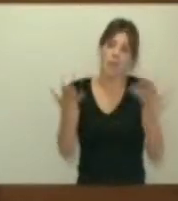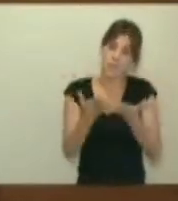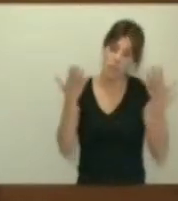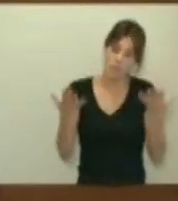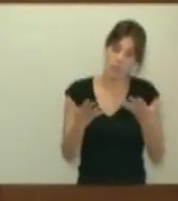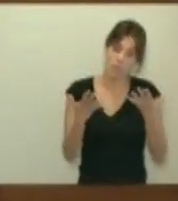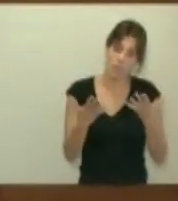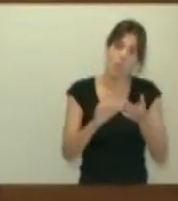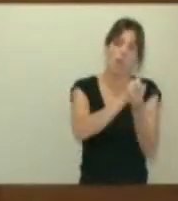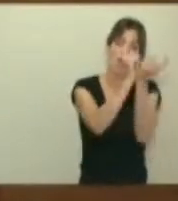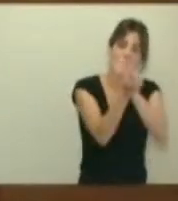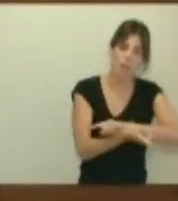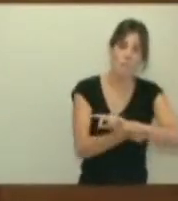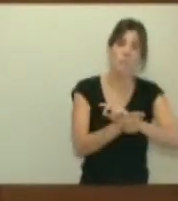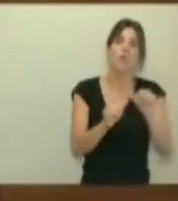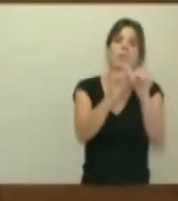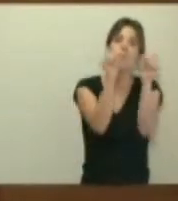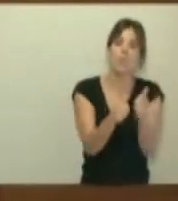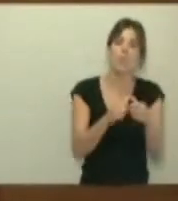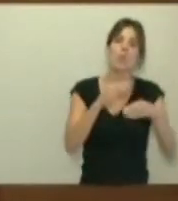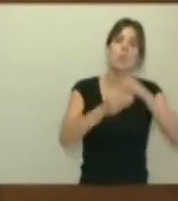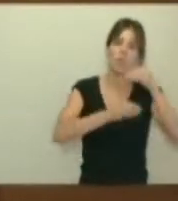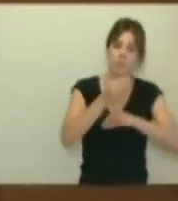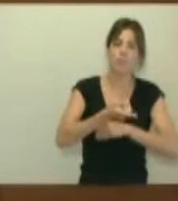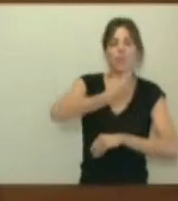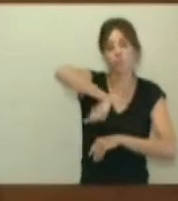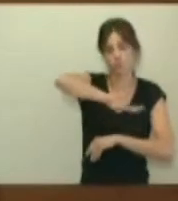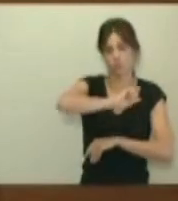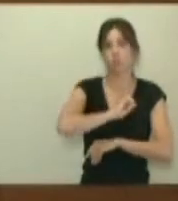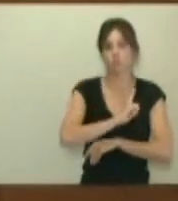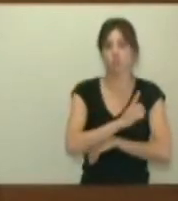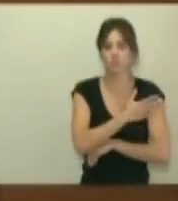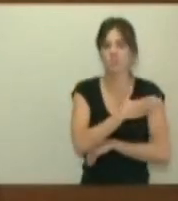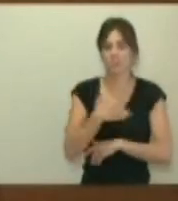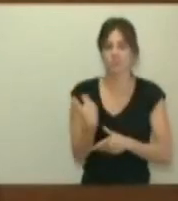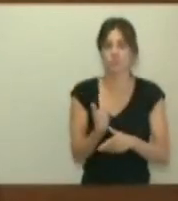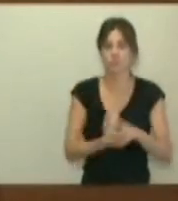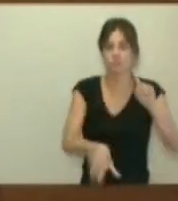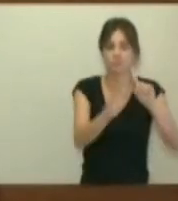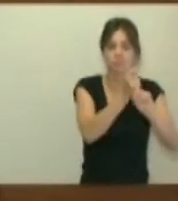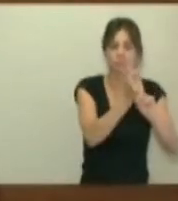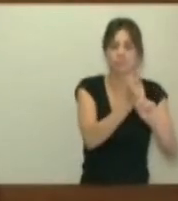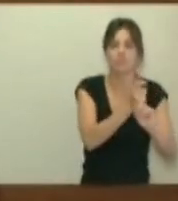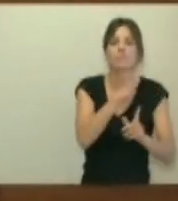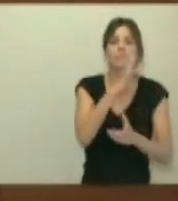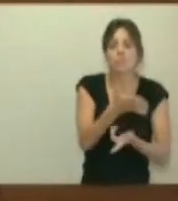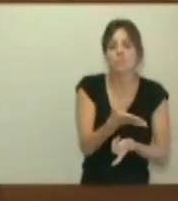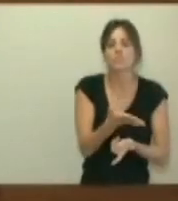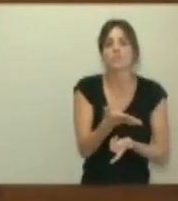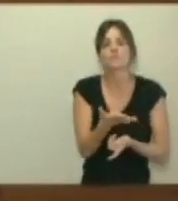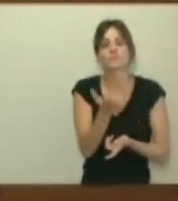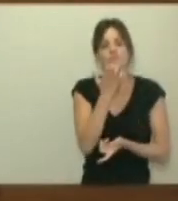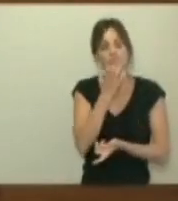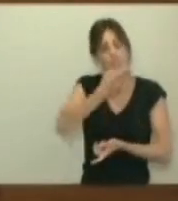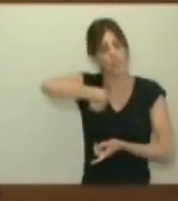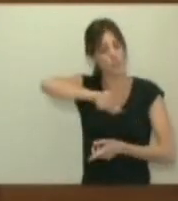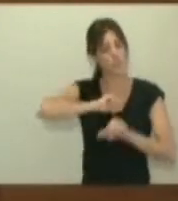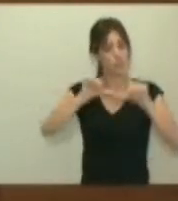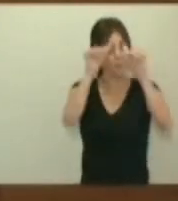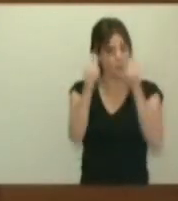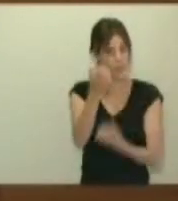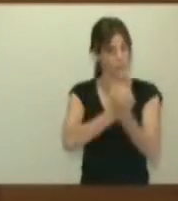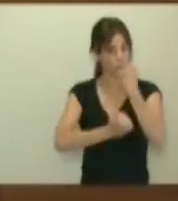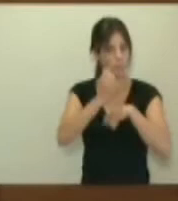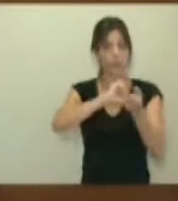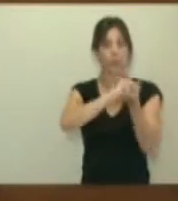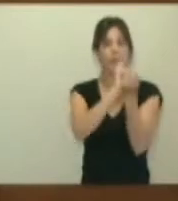cambio de modelo productivo que tanto deseamos todos. Pero para cambiar ese modelo económico